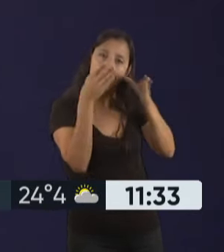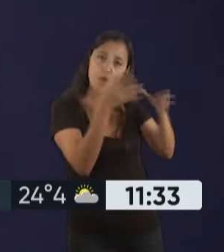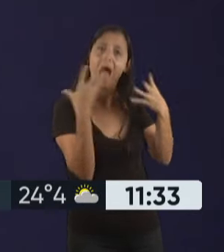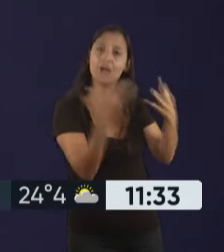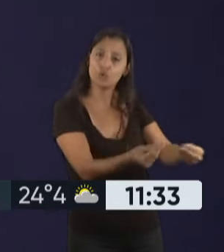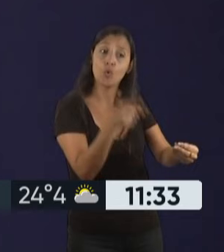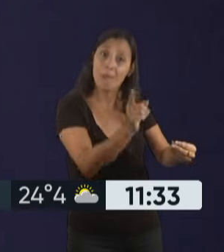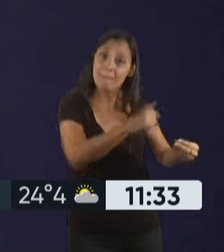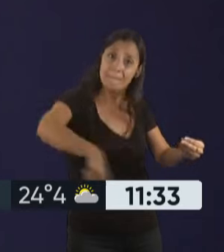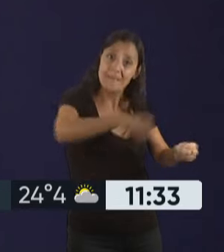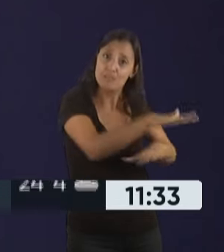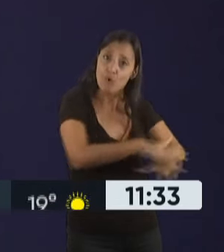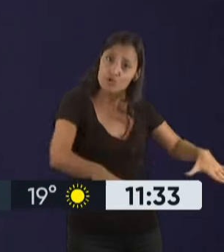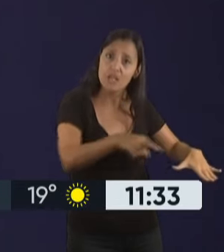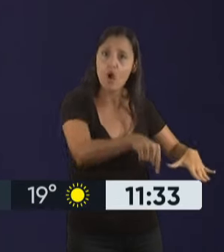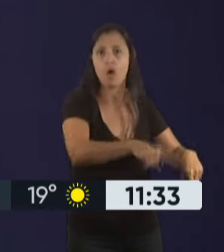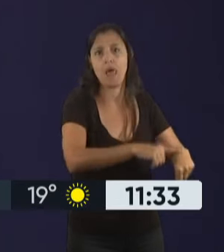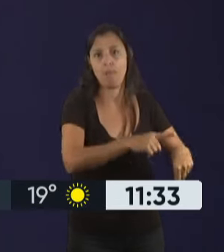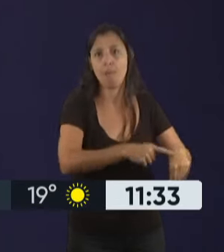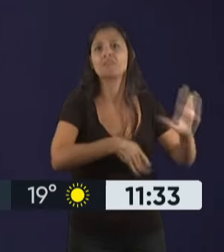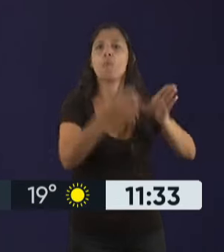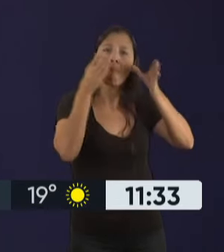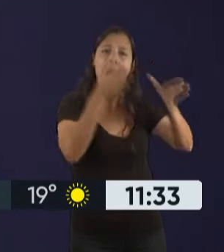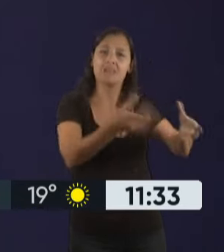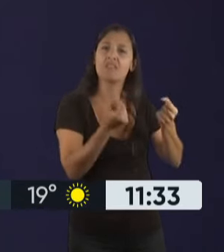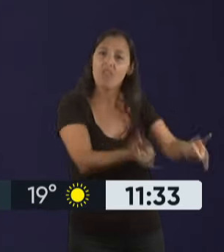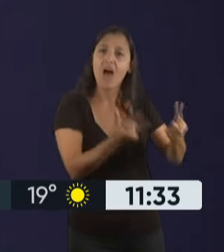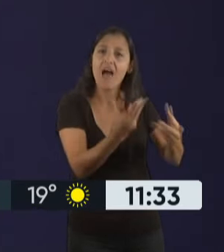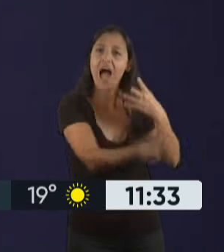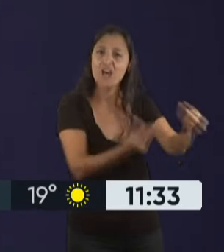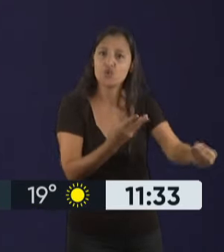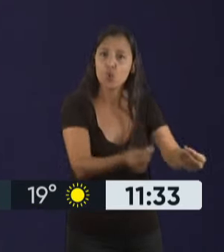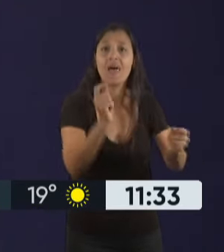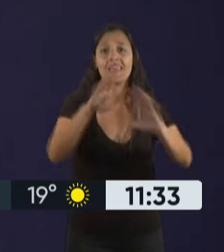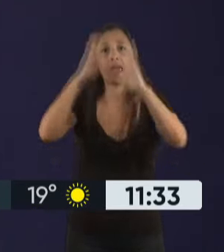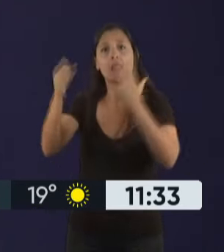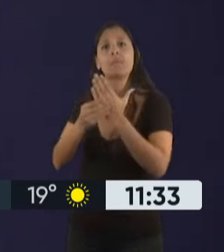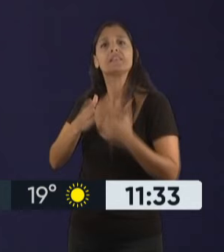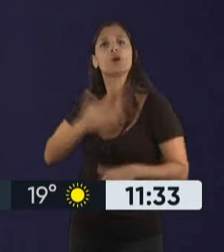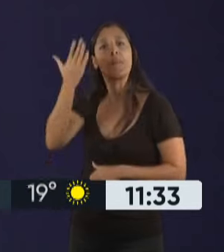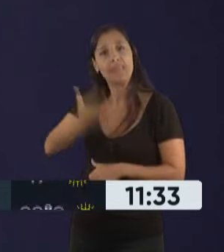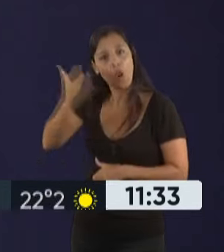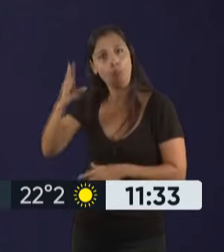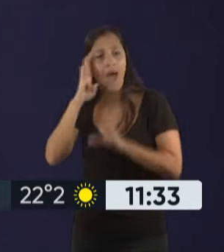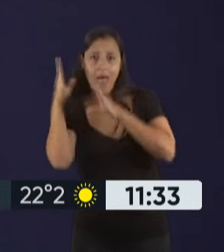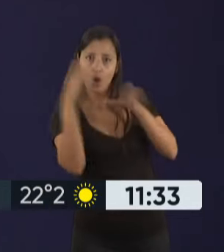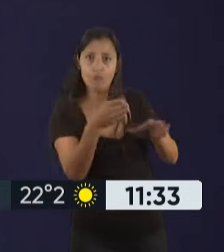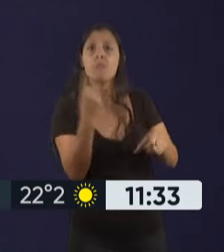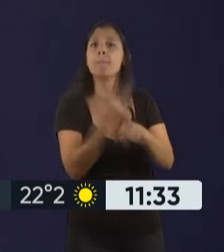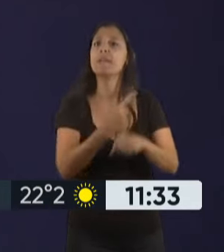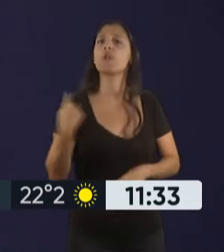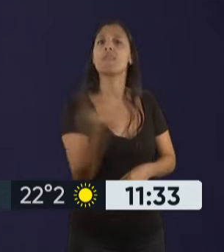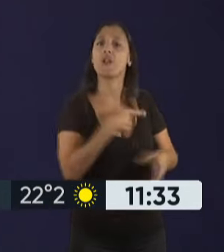ese grupo Efectivamente es el que más está siendo atendido no eh Por el Ministerio de capital humano porque es prioridad para